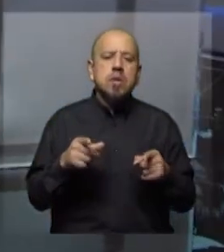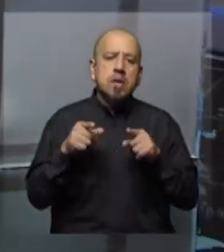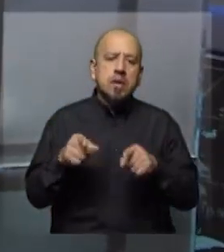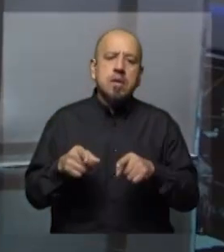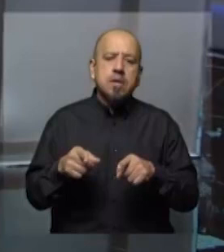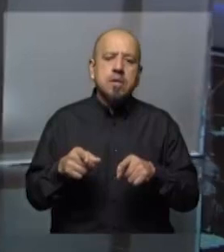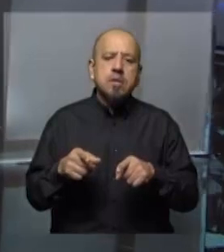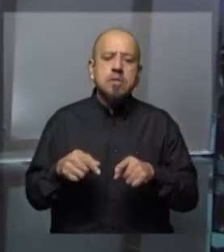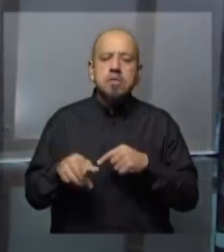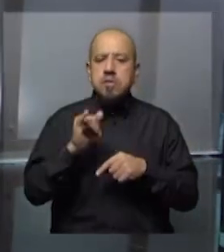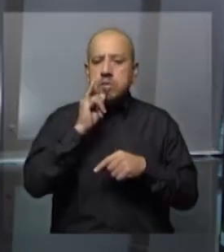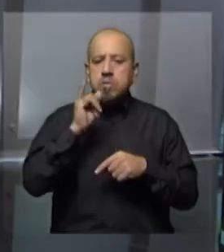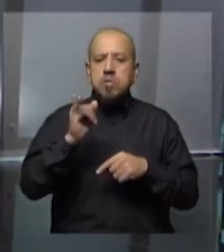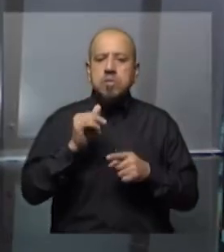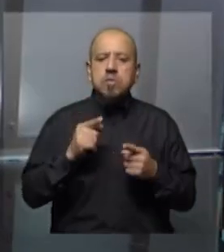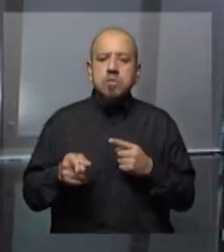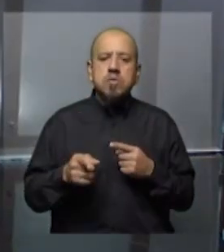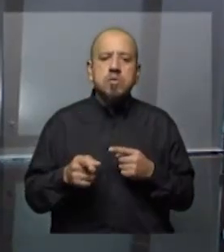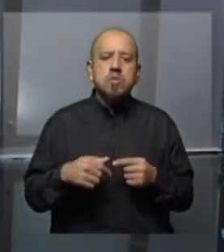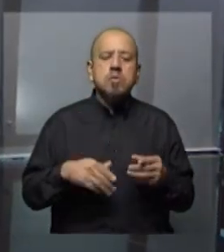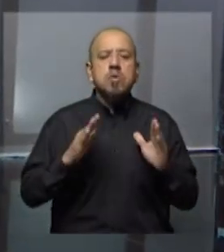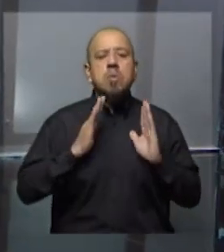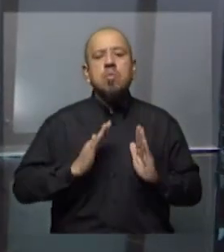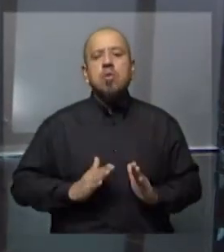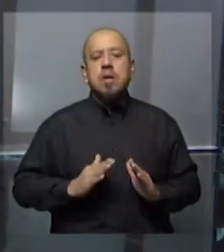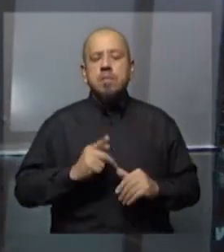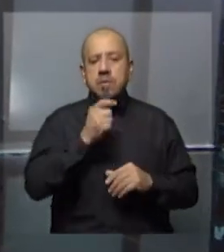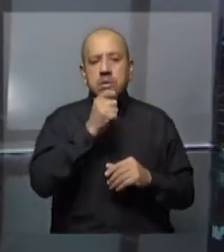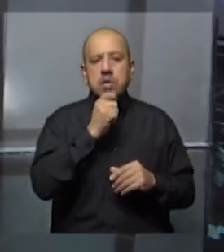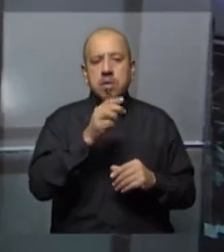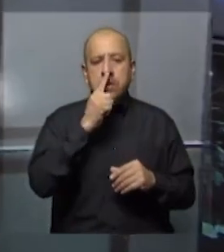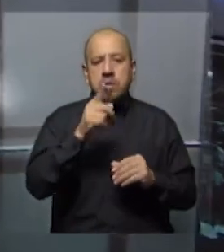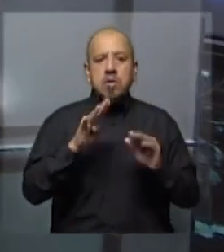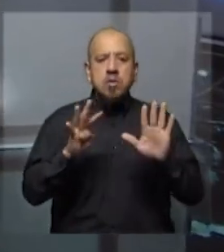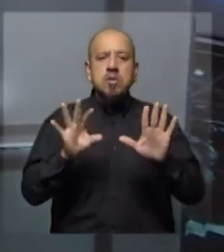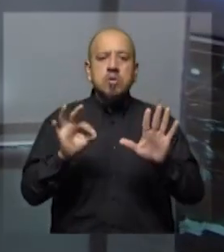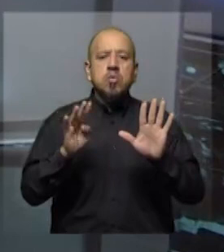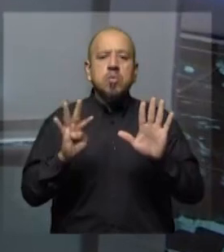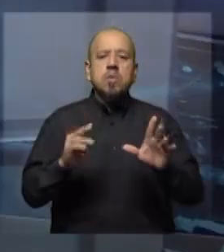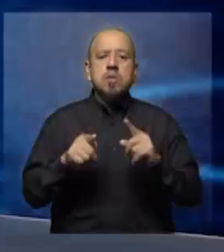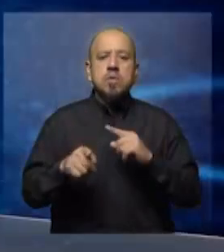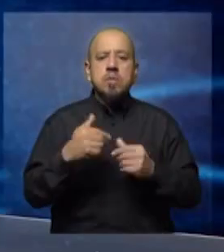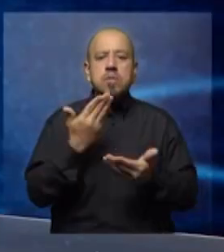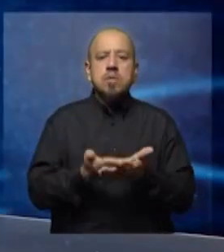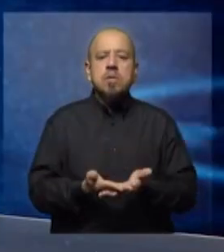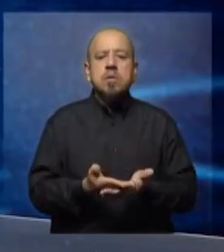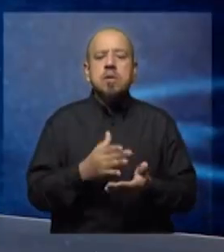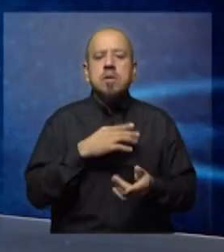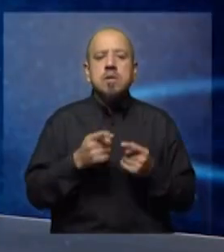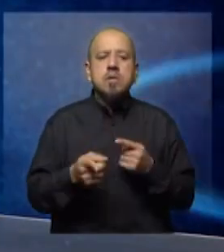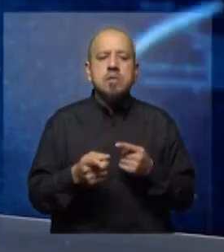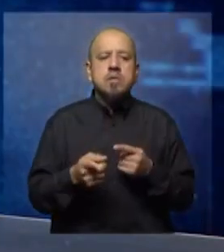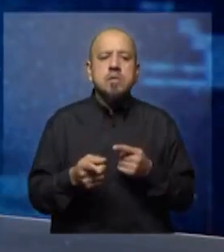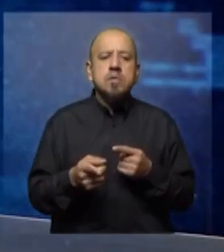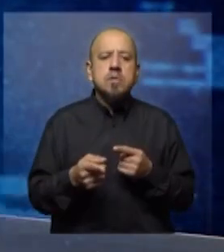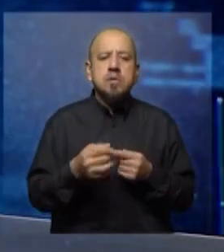de alguna manera denunciaba en moral para periodistas en 1909 él plantea que exista algo así como una